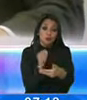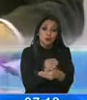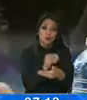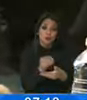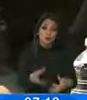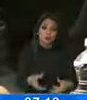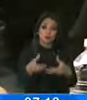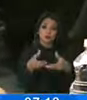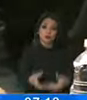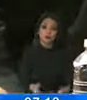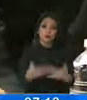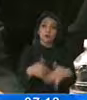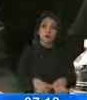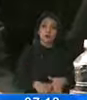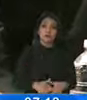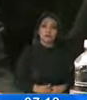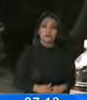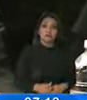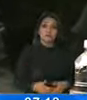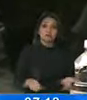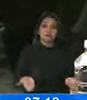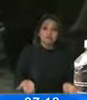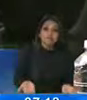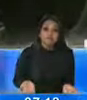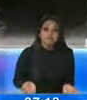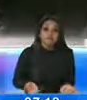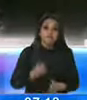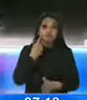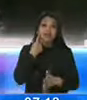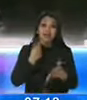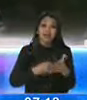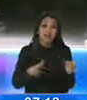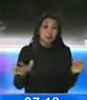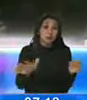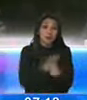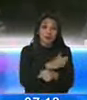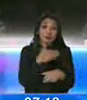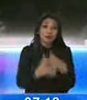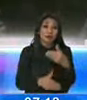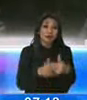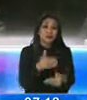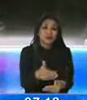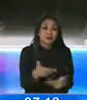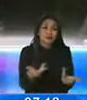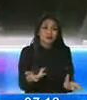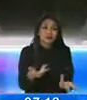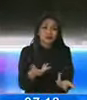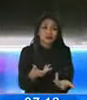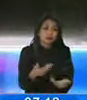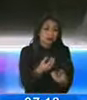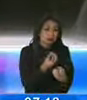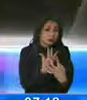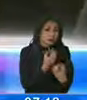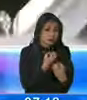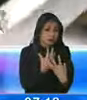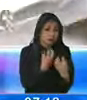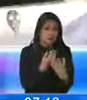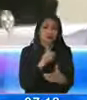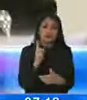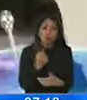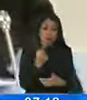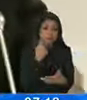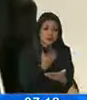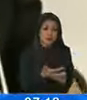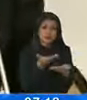han sido remitidos. No implica el conocer el proceso se lo conoce en la sustanciación. De que no